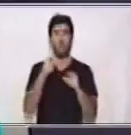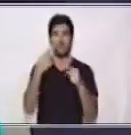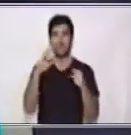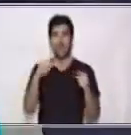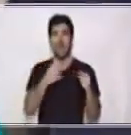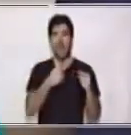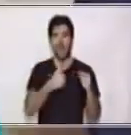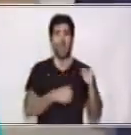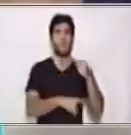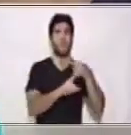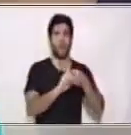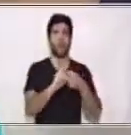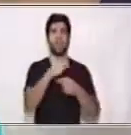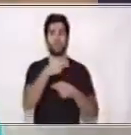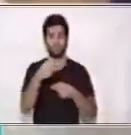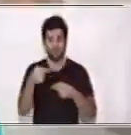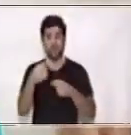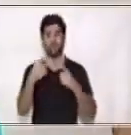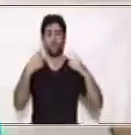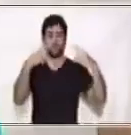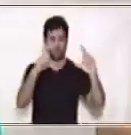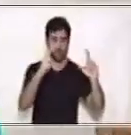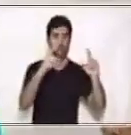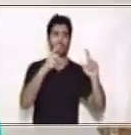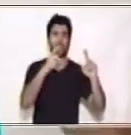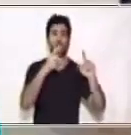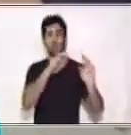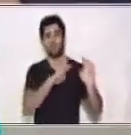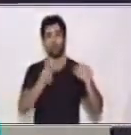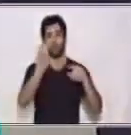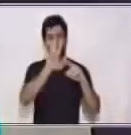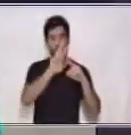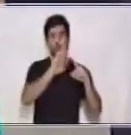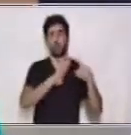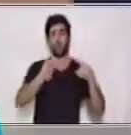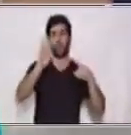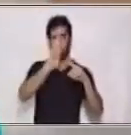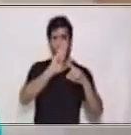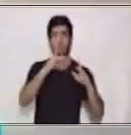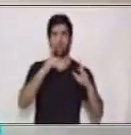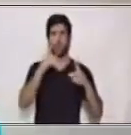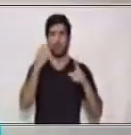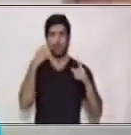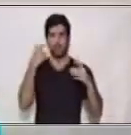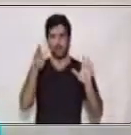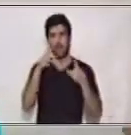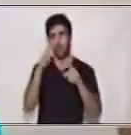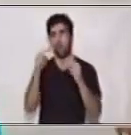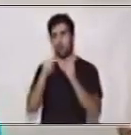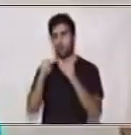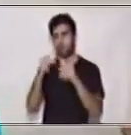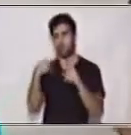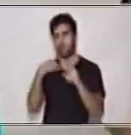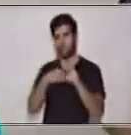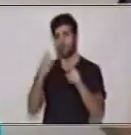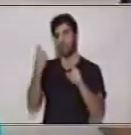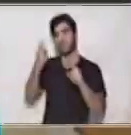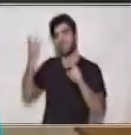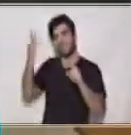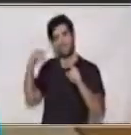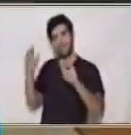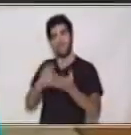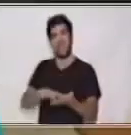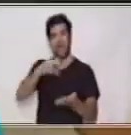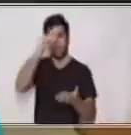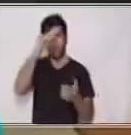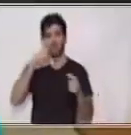aparecen valores elevados al cuadrado dentro del proceso que tenemos y nosotros ya hemos aprendido a trabajar ecuaciones